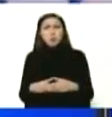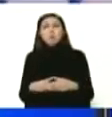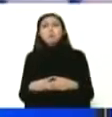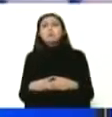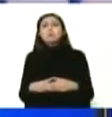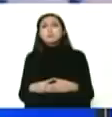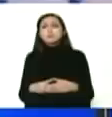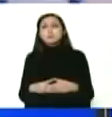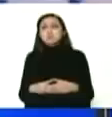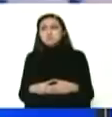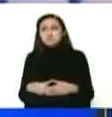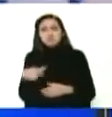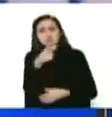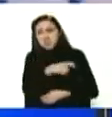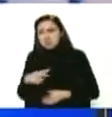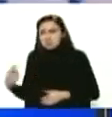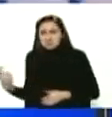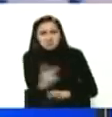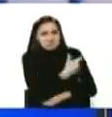de Inspectores.